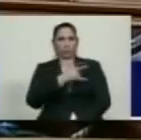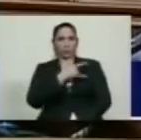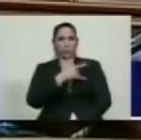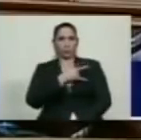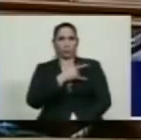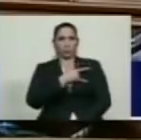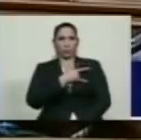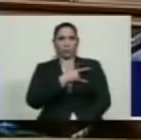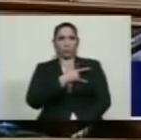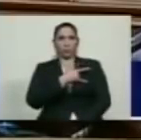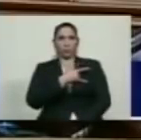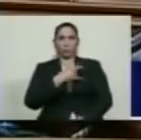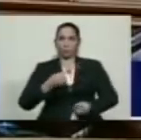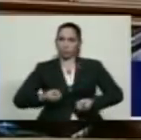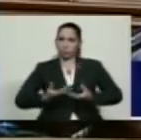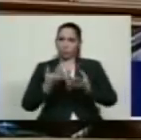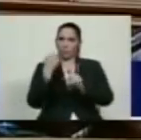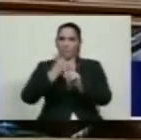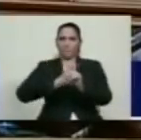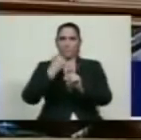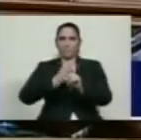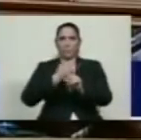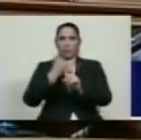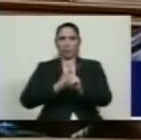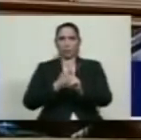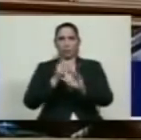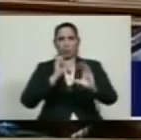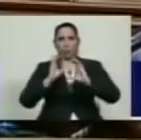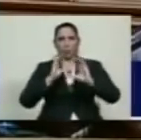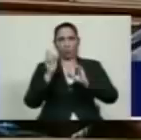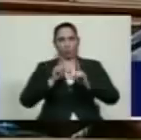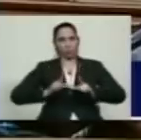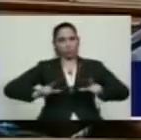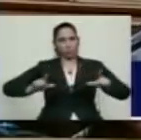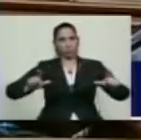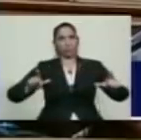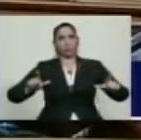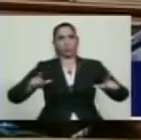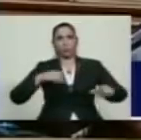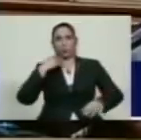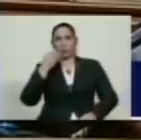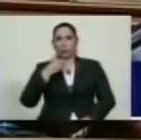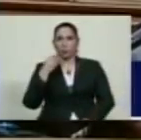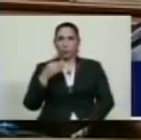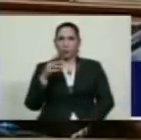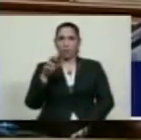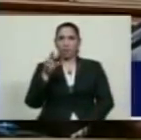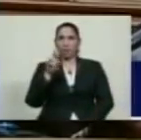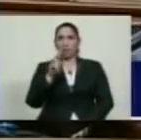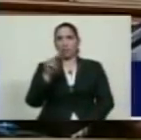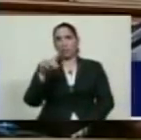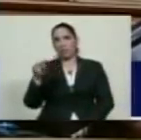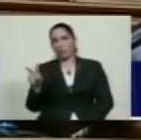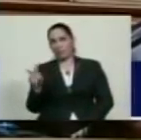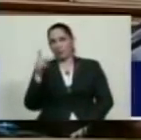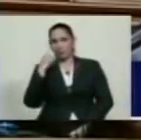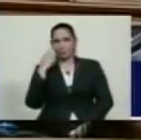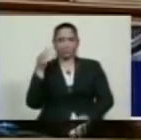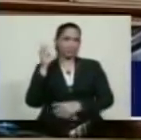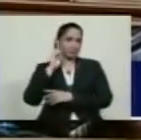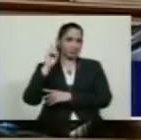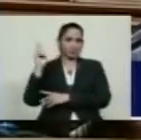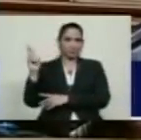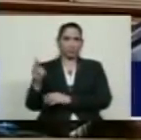y en su contribución a la batalla comunicacional en los espacios del Canal Juvenil de Radio Nacional de Venezuela, RNV